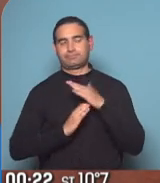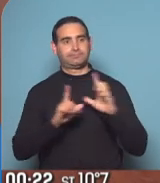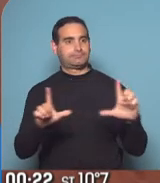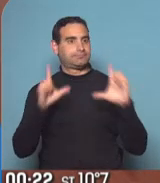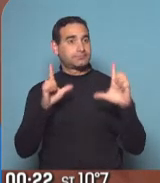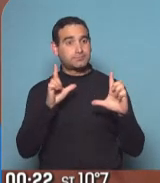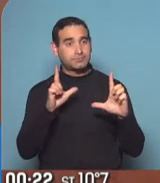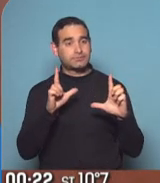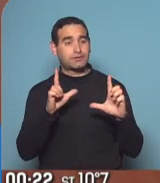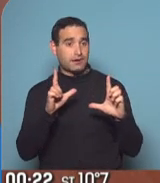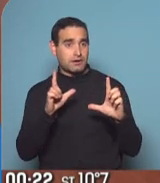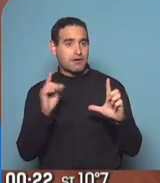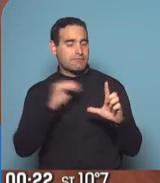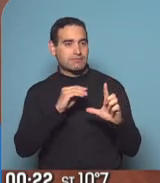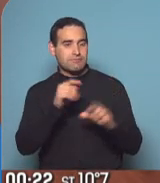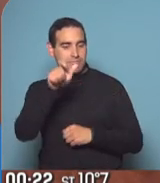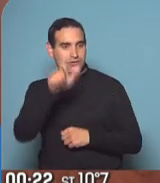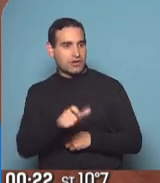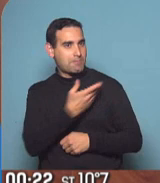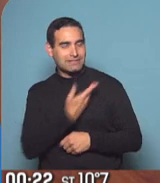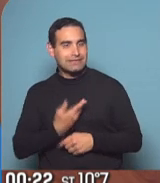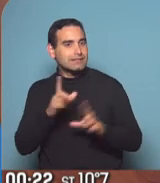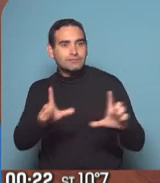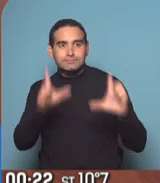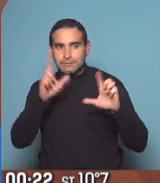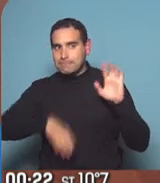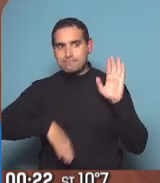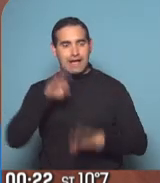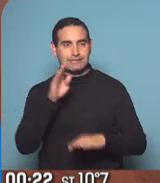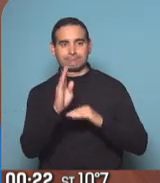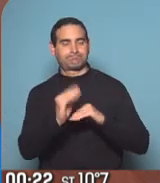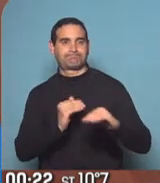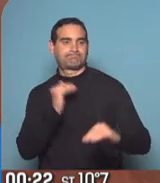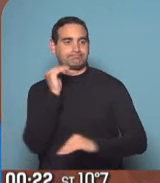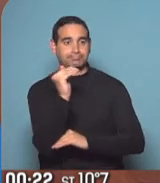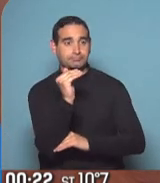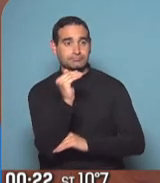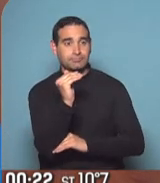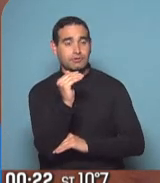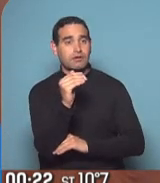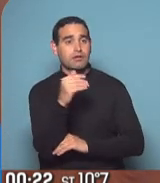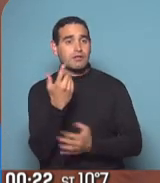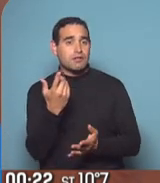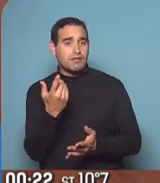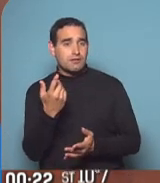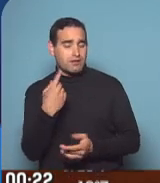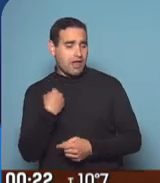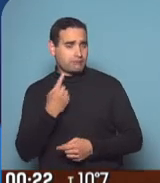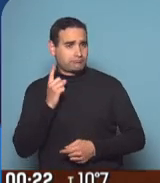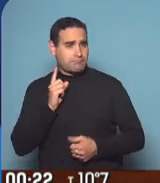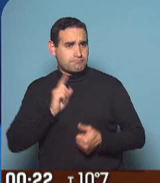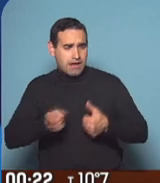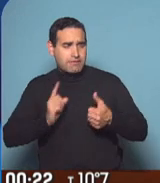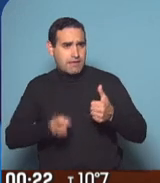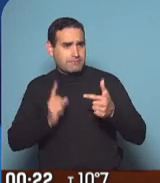y la centralidad de la figura del presidente donde el cargo del poder ejecutivo es unipersonal pero